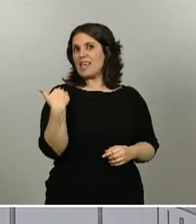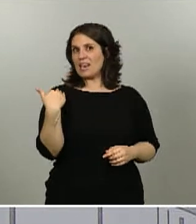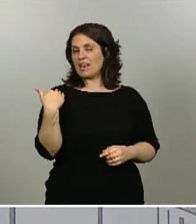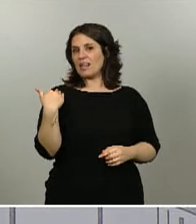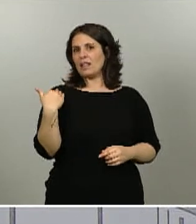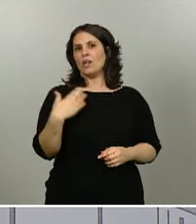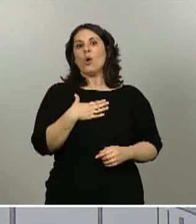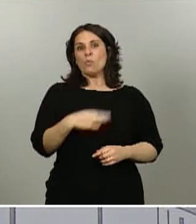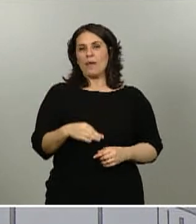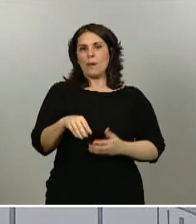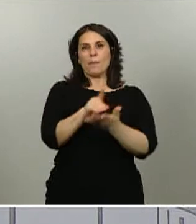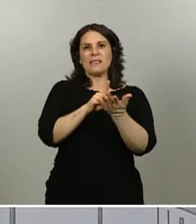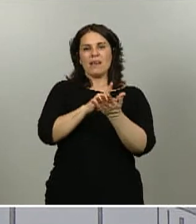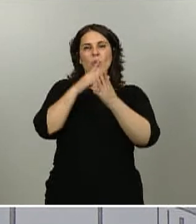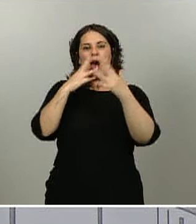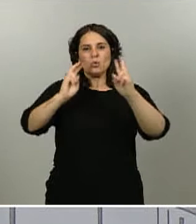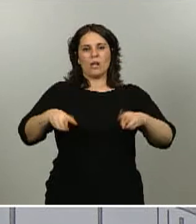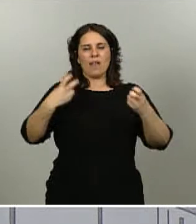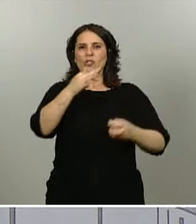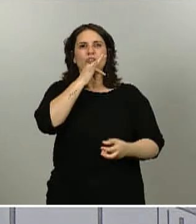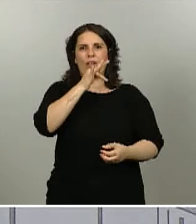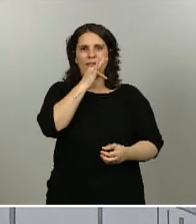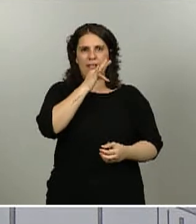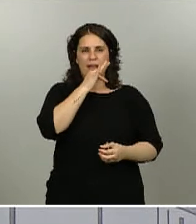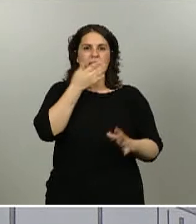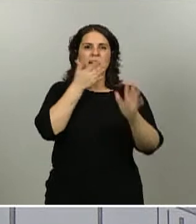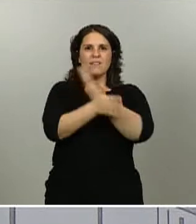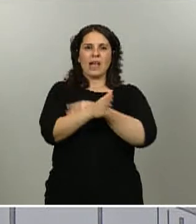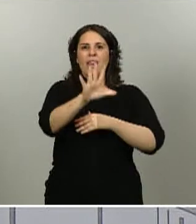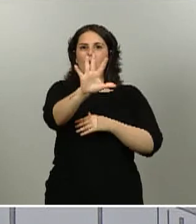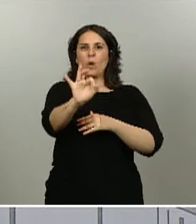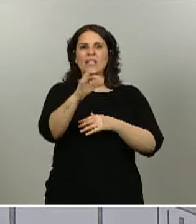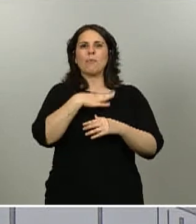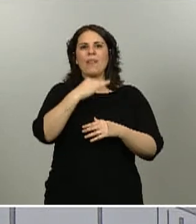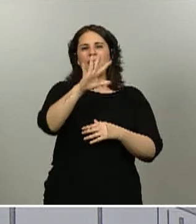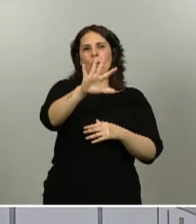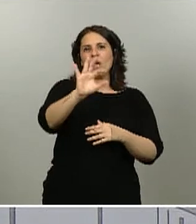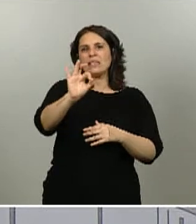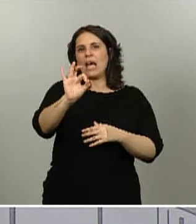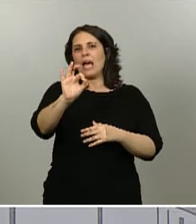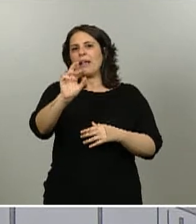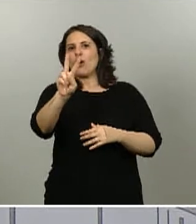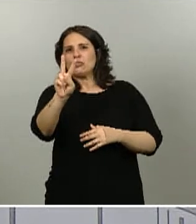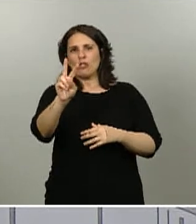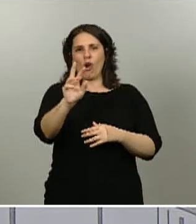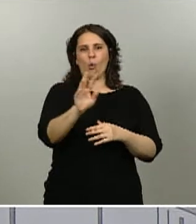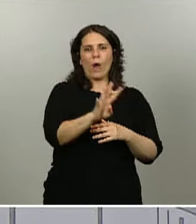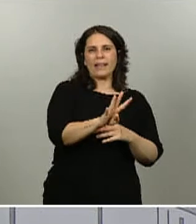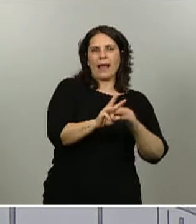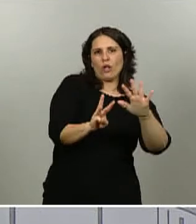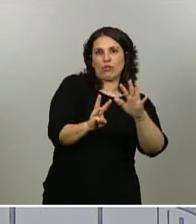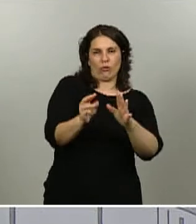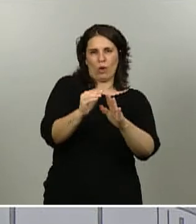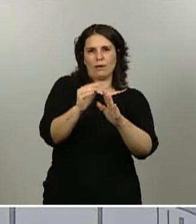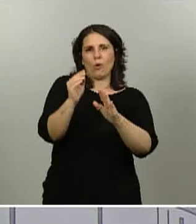y puede haber una pequeña variabilidad en torno a esos 50, pero lo cierto es que son datos mucho más cercanos y mucho más representativos